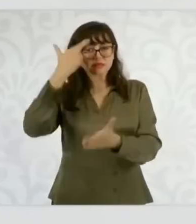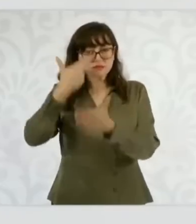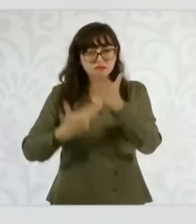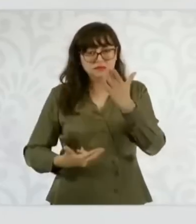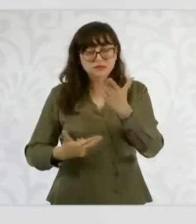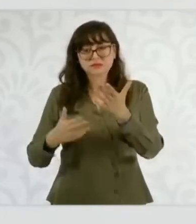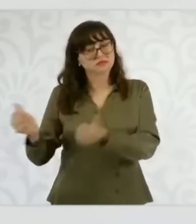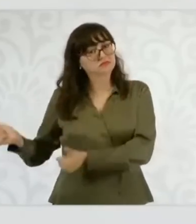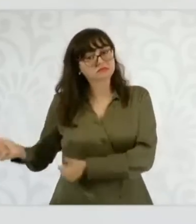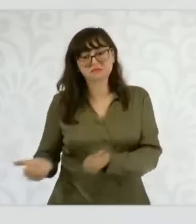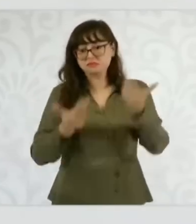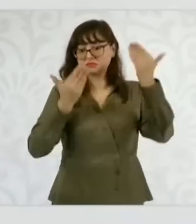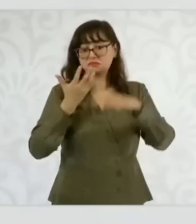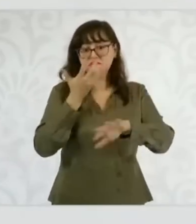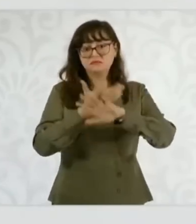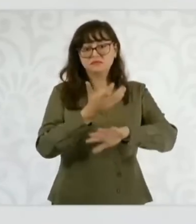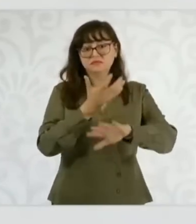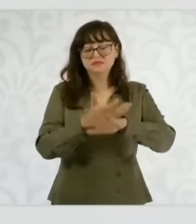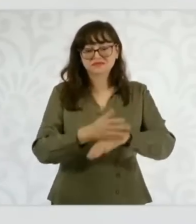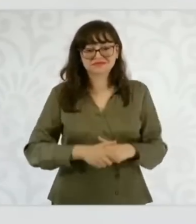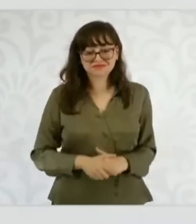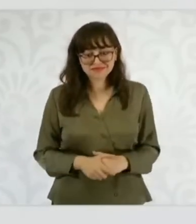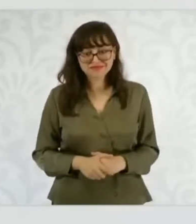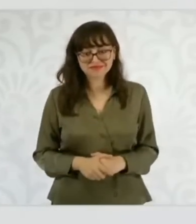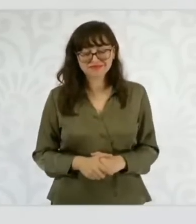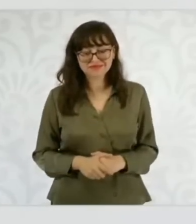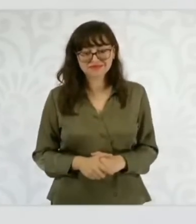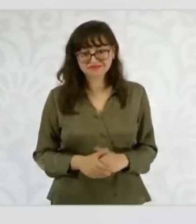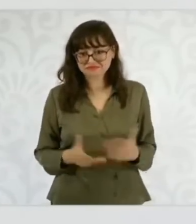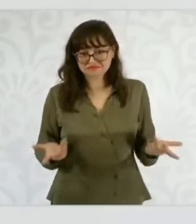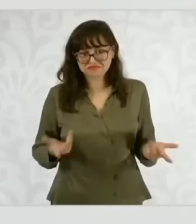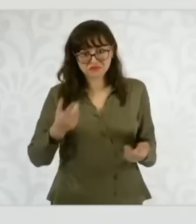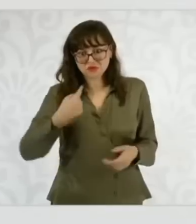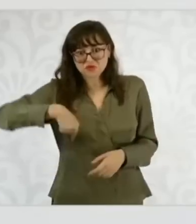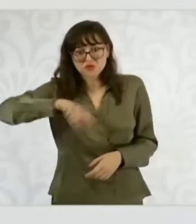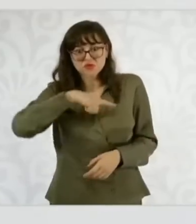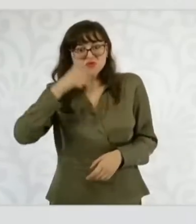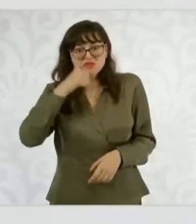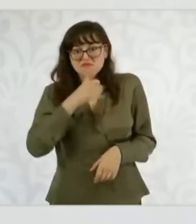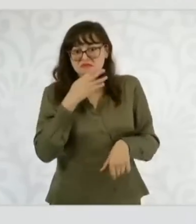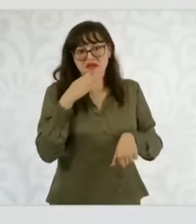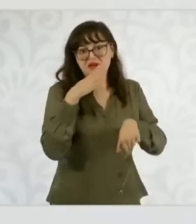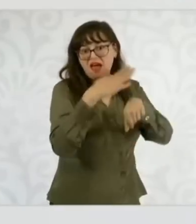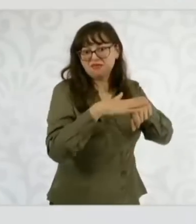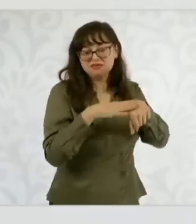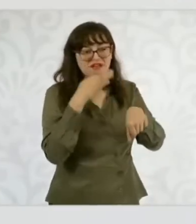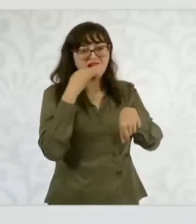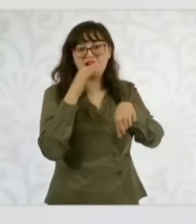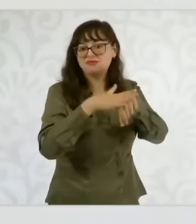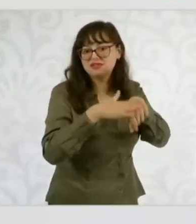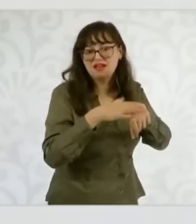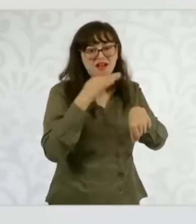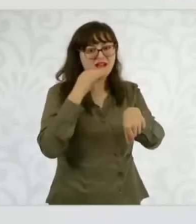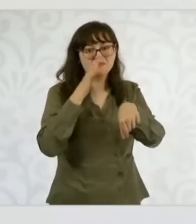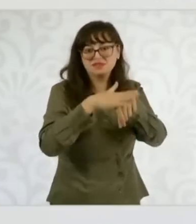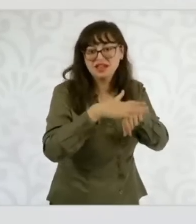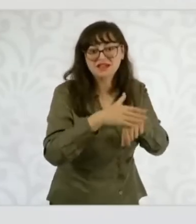Entonces, ¿quién tiene que contestar por qué no se involucró a la Fiscalía General de